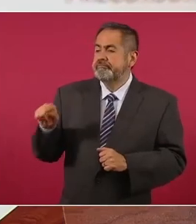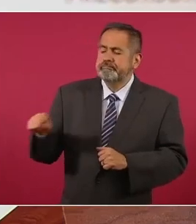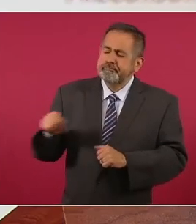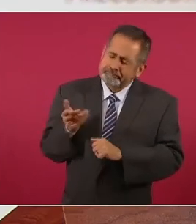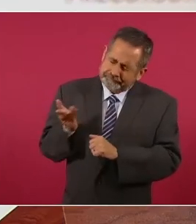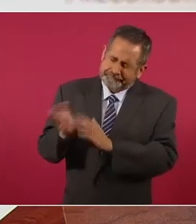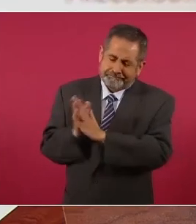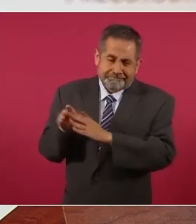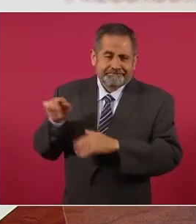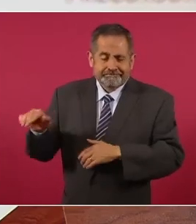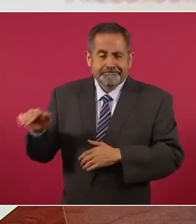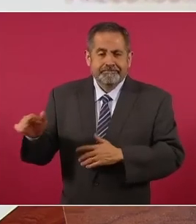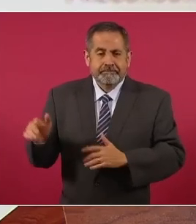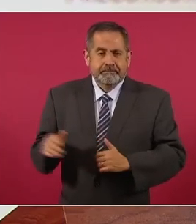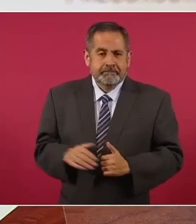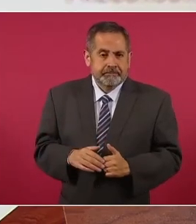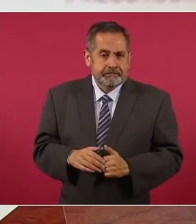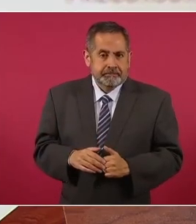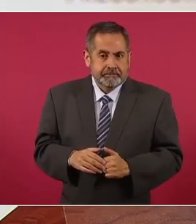y